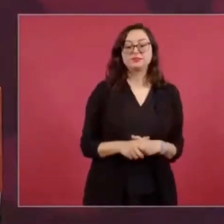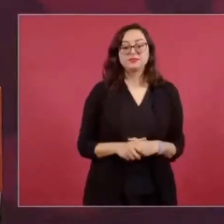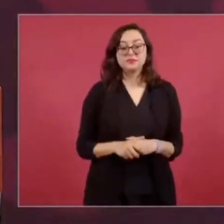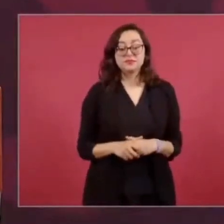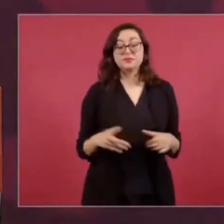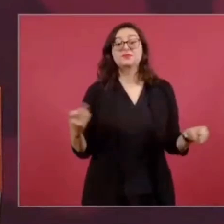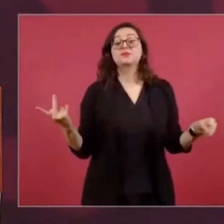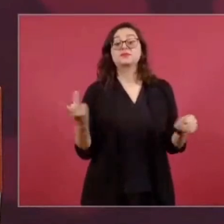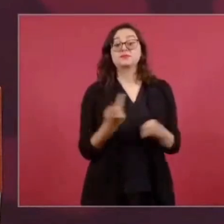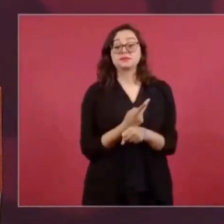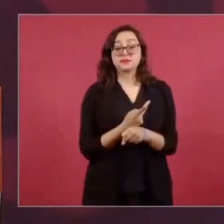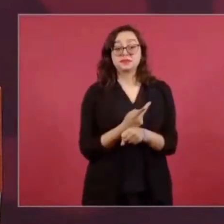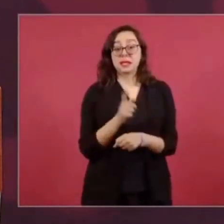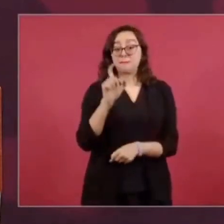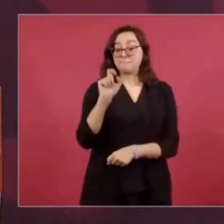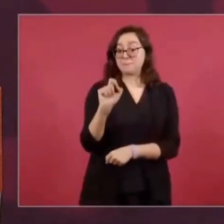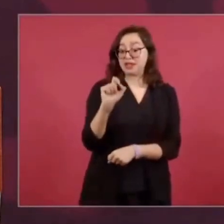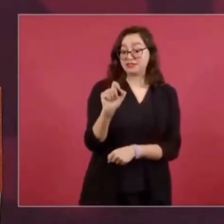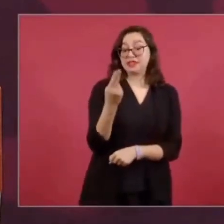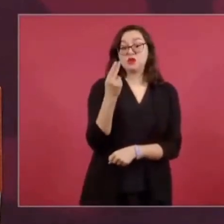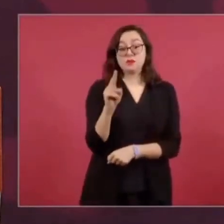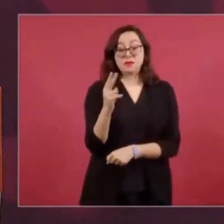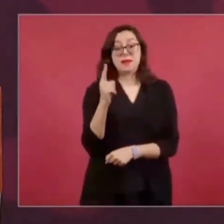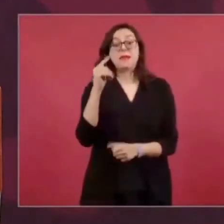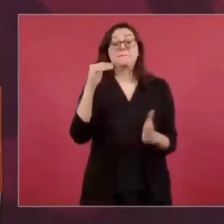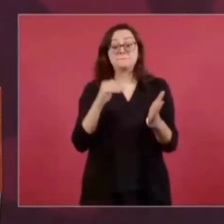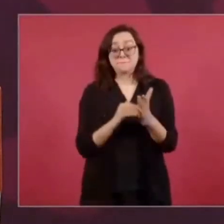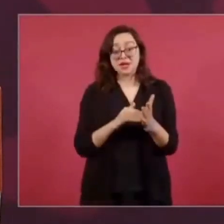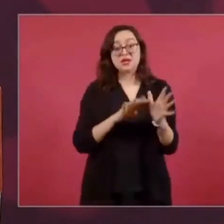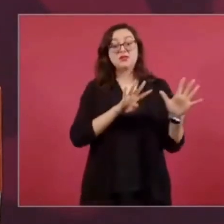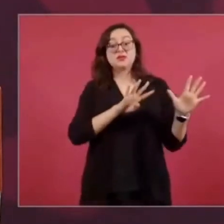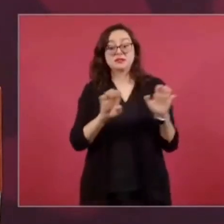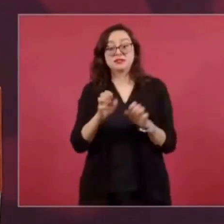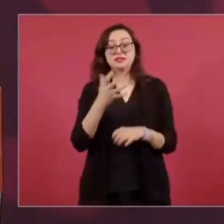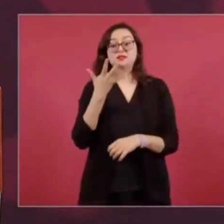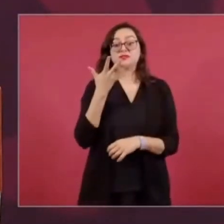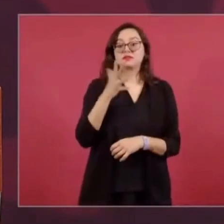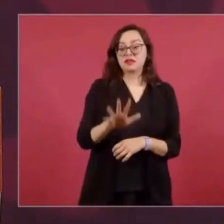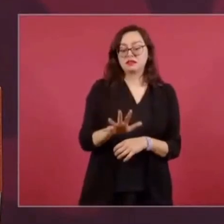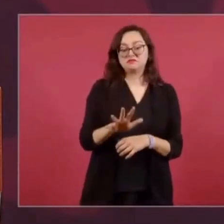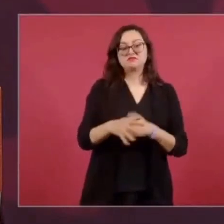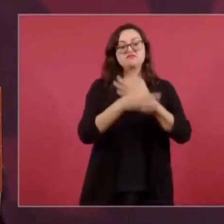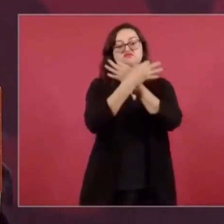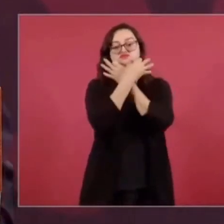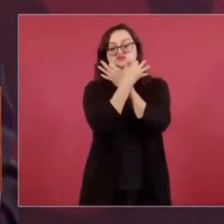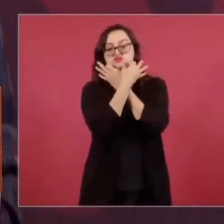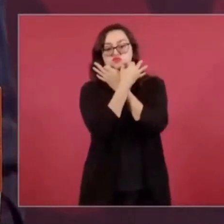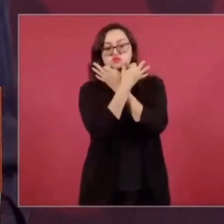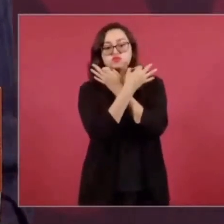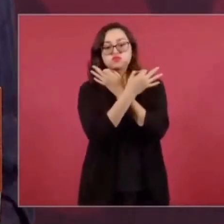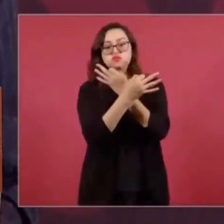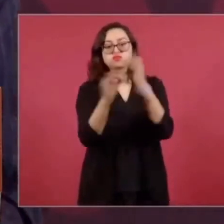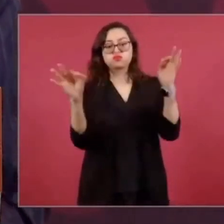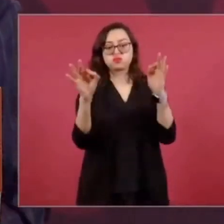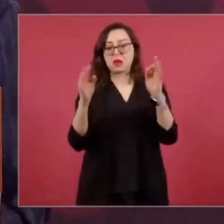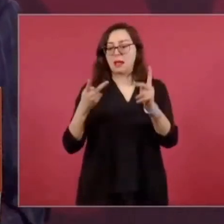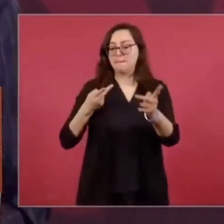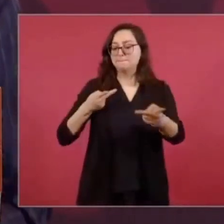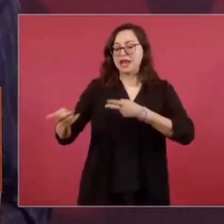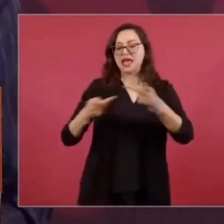de 1910, pues se da a conocer el manifiesto, el Plan de San